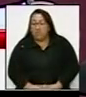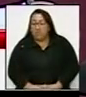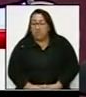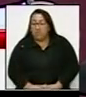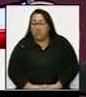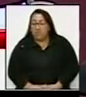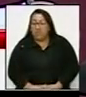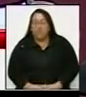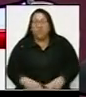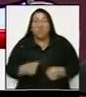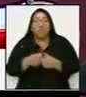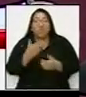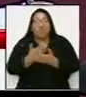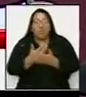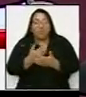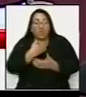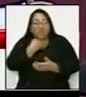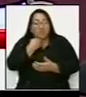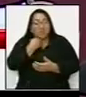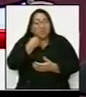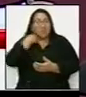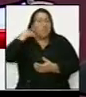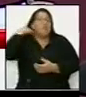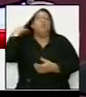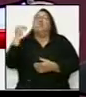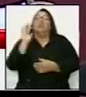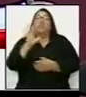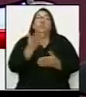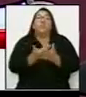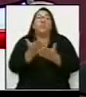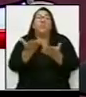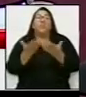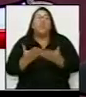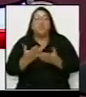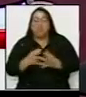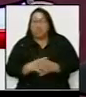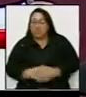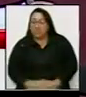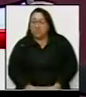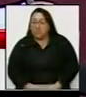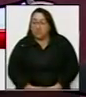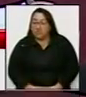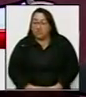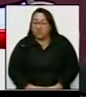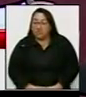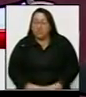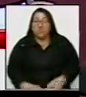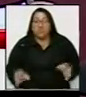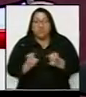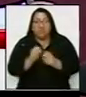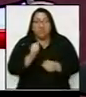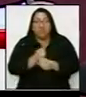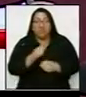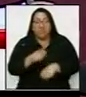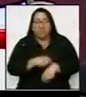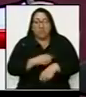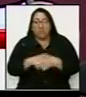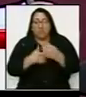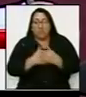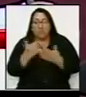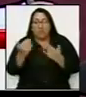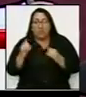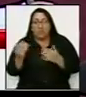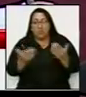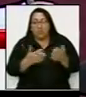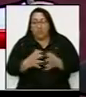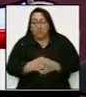compatibilizar la propuesta suya y vamos a pedir que su equipo técnico en todo caso trabaje en este momento en lo que vamos dando cuenta de lo